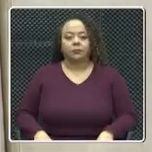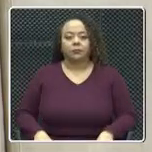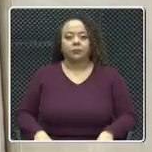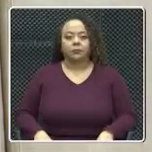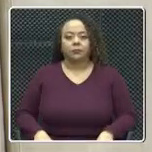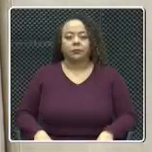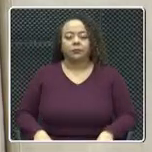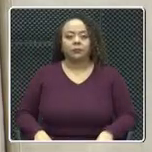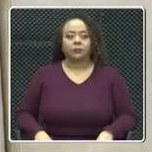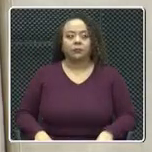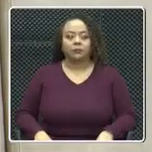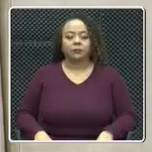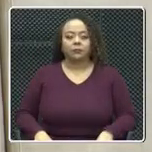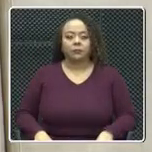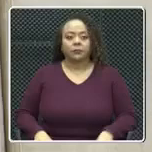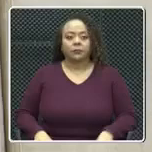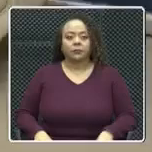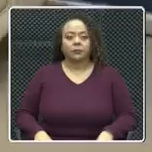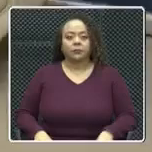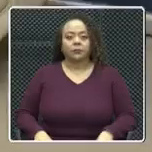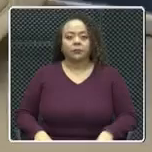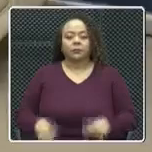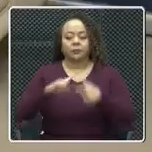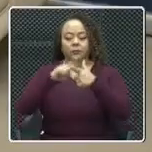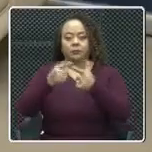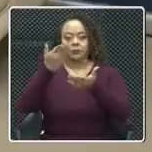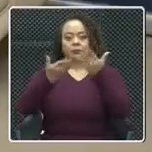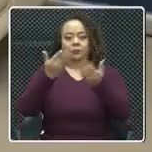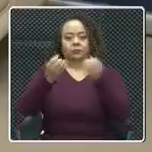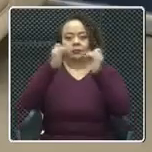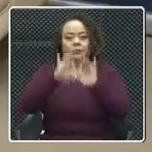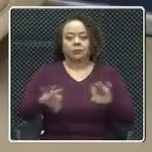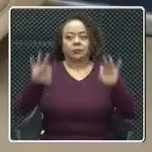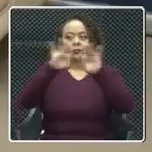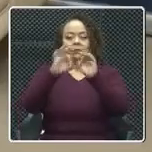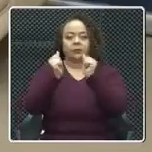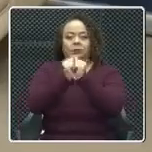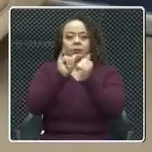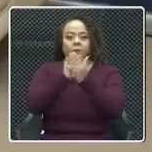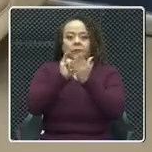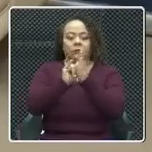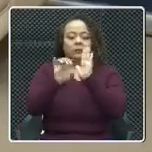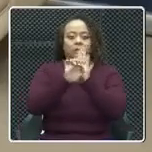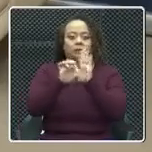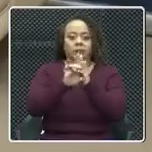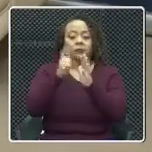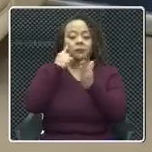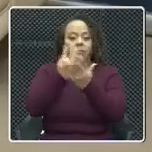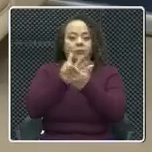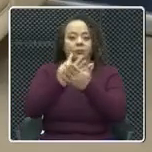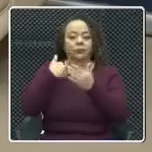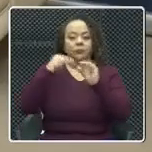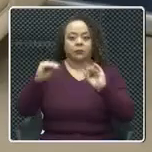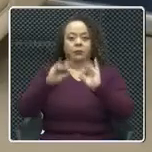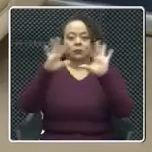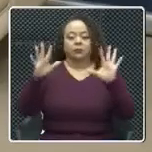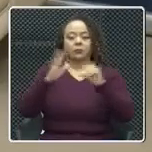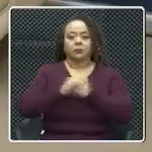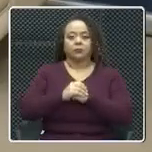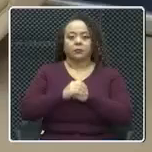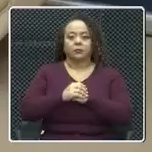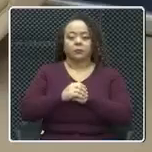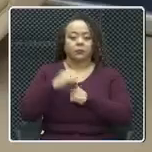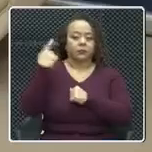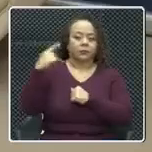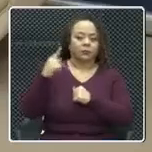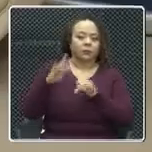Claro, ok, entonces ahí tal vez Estefanía, importante con este ejemplo es que evidenciemos y que tengamos claro sí. qué es el riesgo